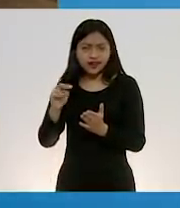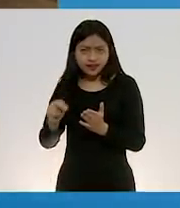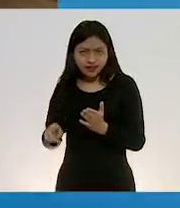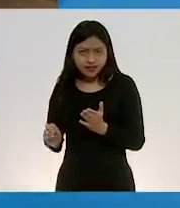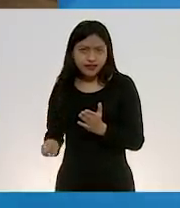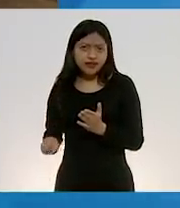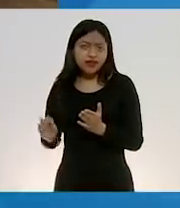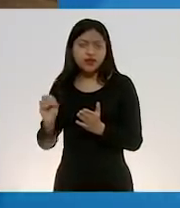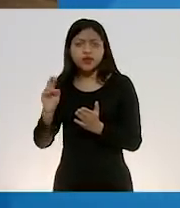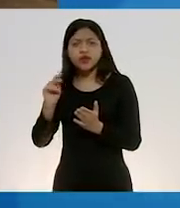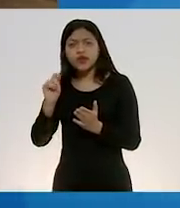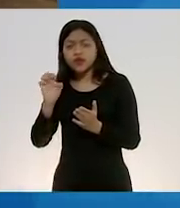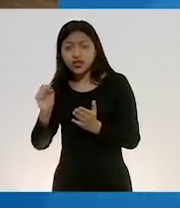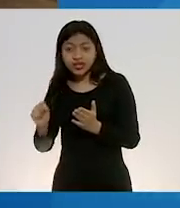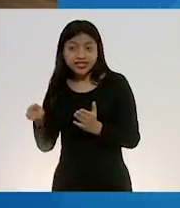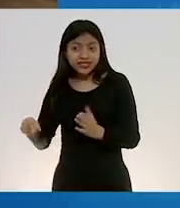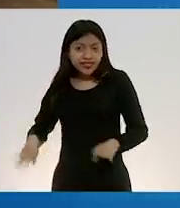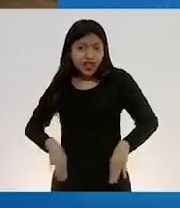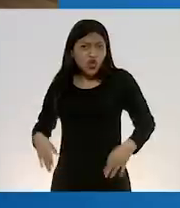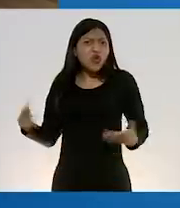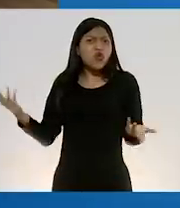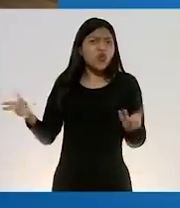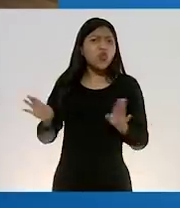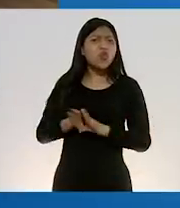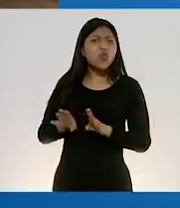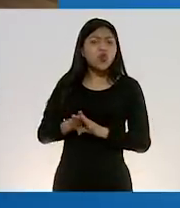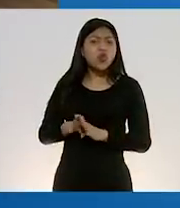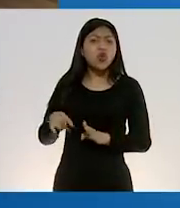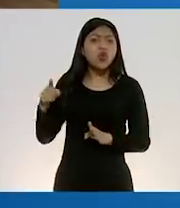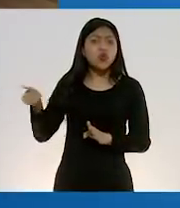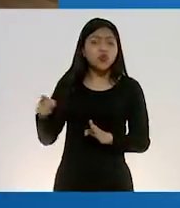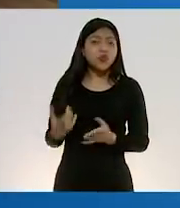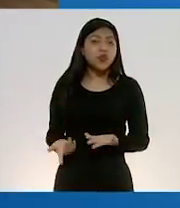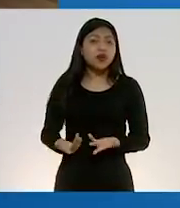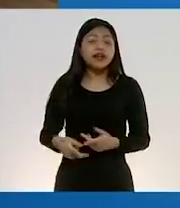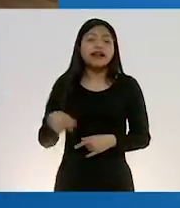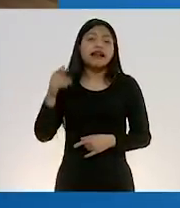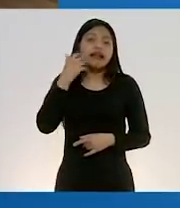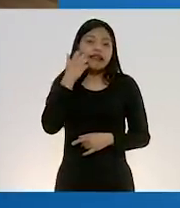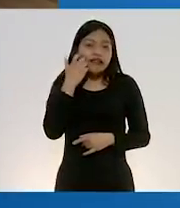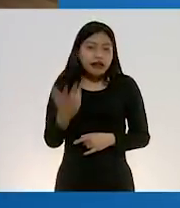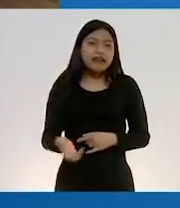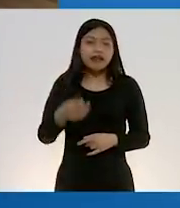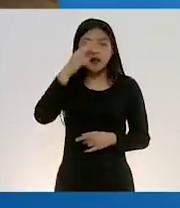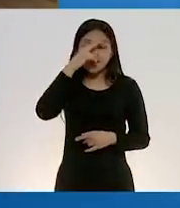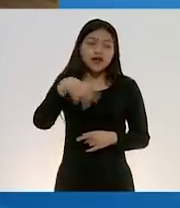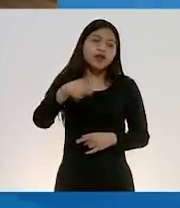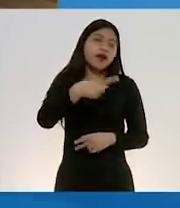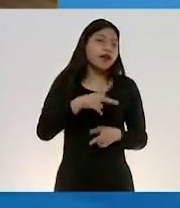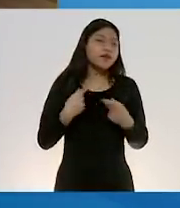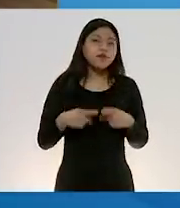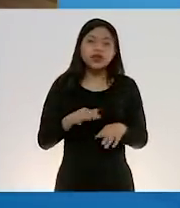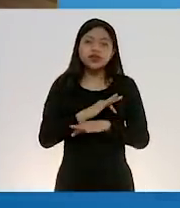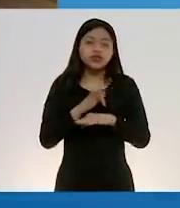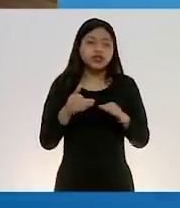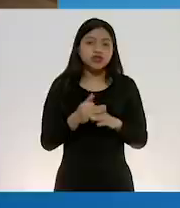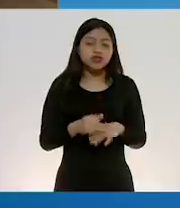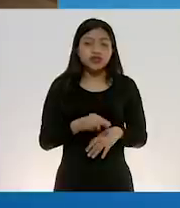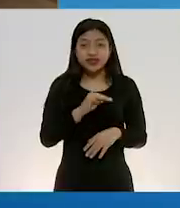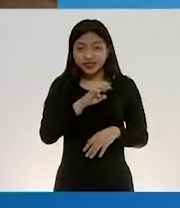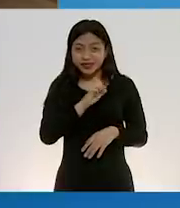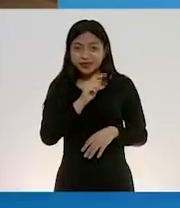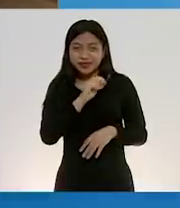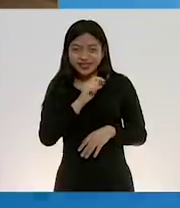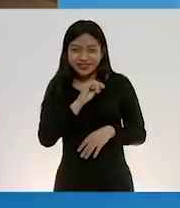actitud muy deliberada de crear un México mestizo. Y sin embargo, como bien nos lo